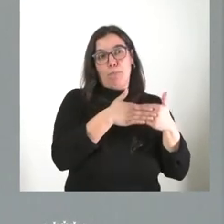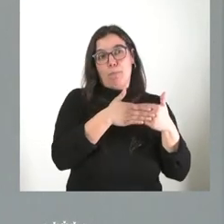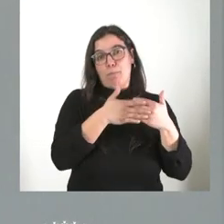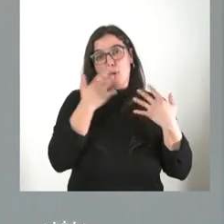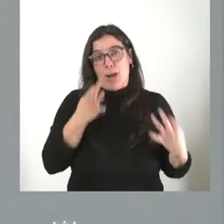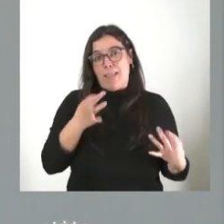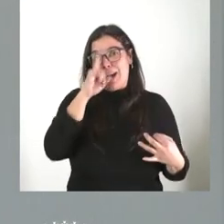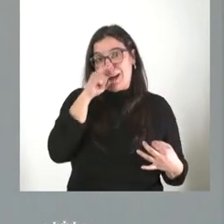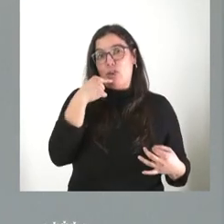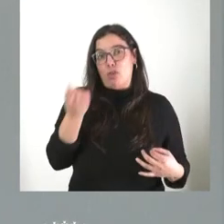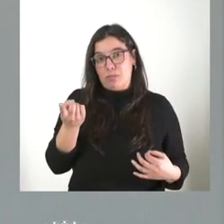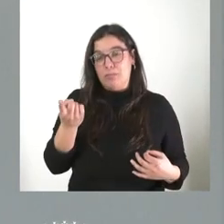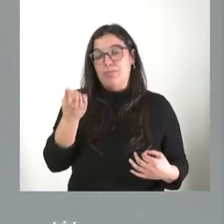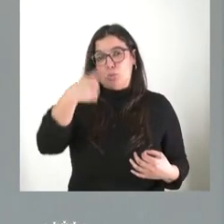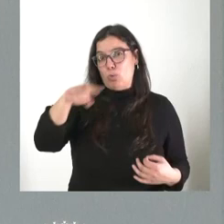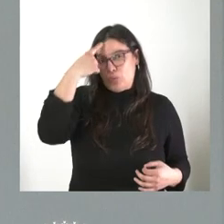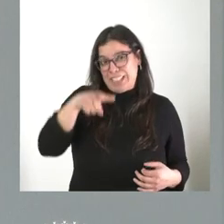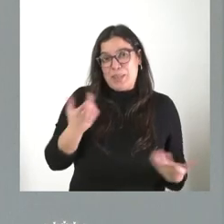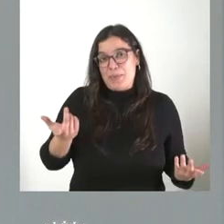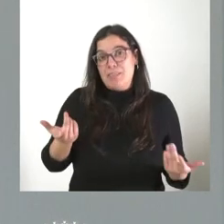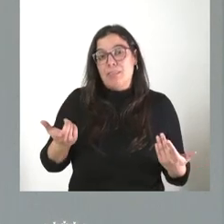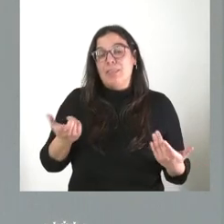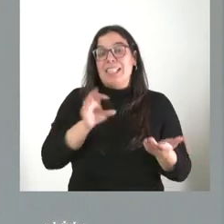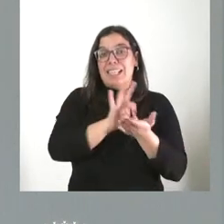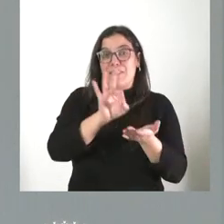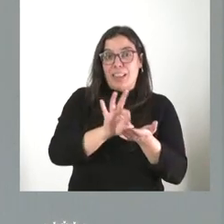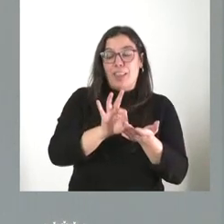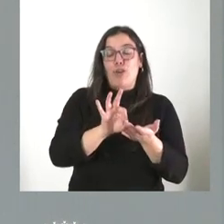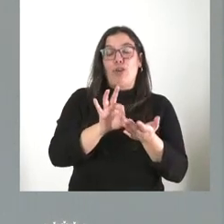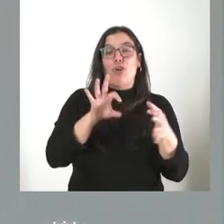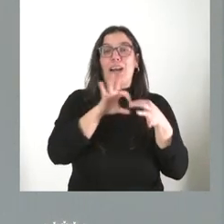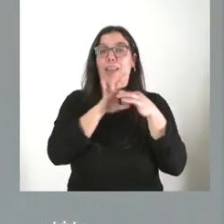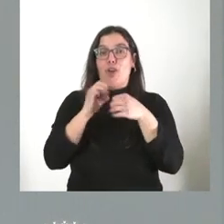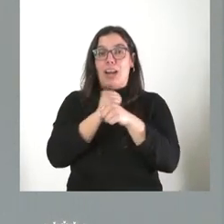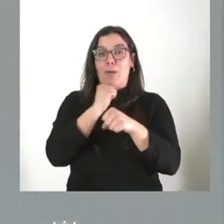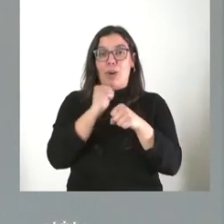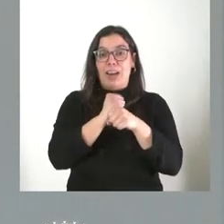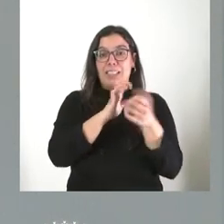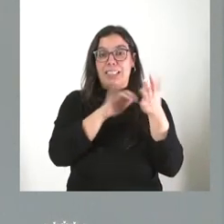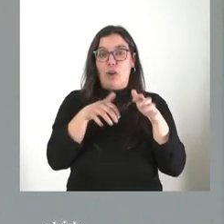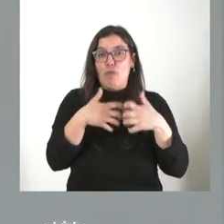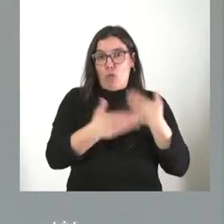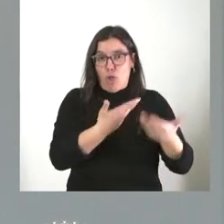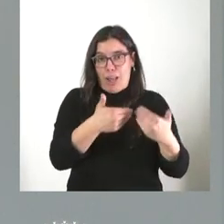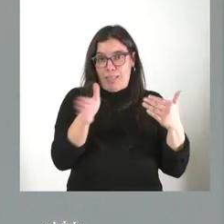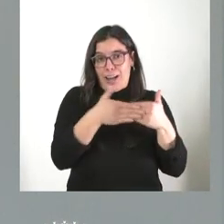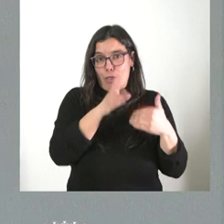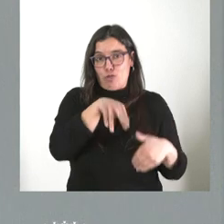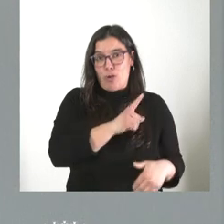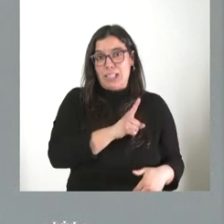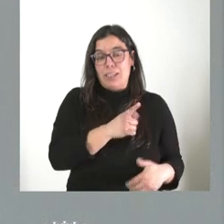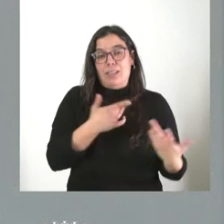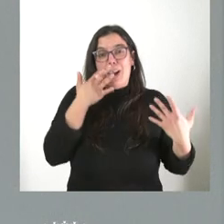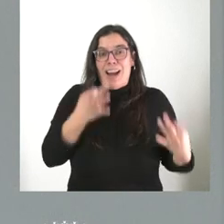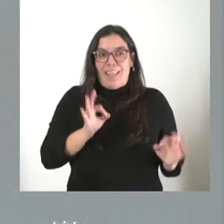que recordarle como saben ustedes que el servicio de relaciones laborales en castellano está funcionando Y esta